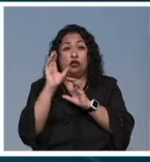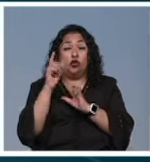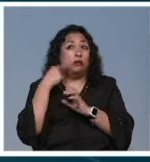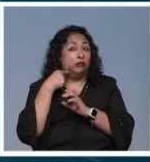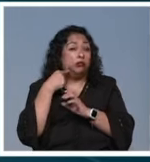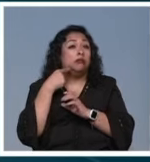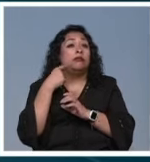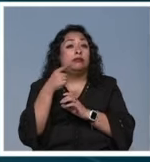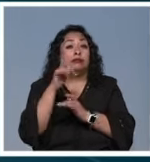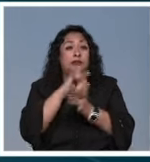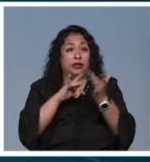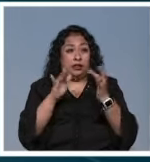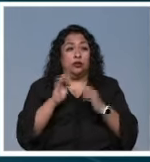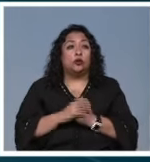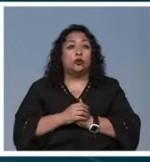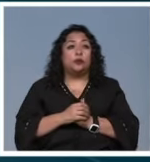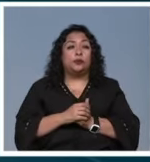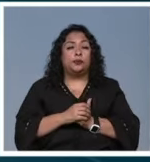que viene siendo el disco.